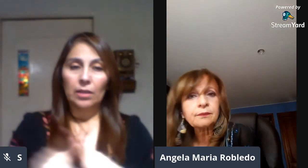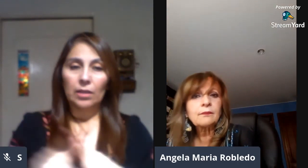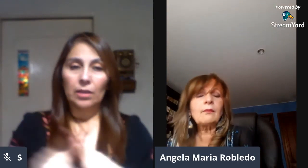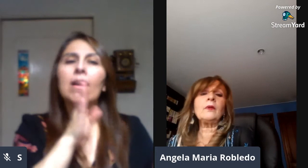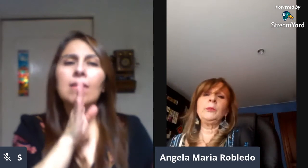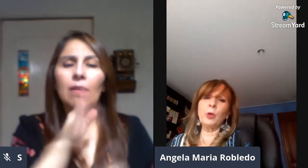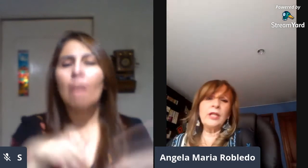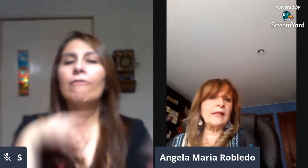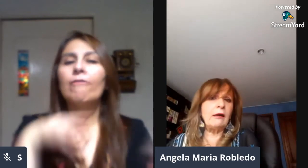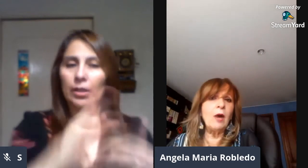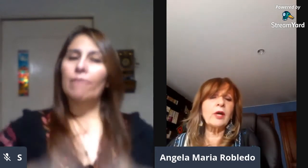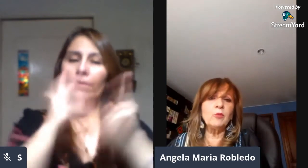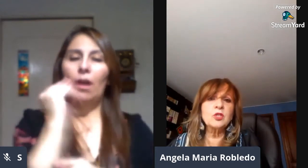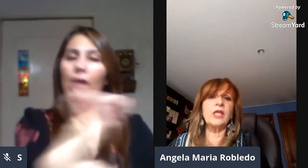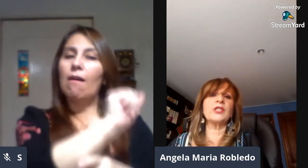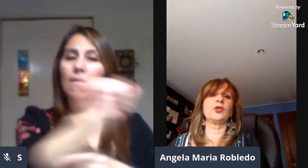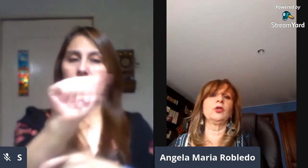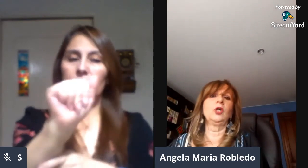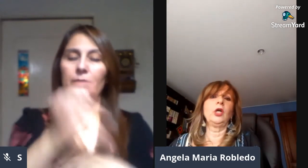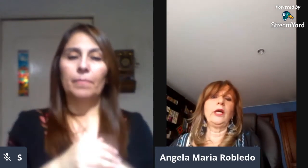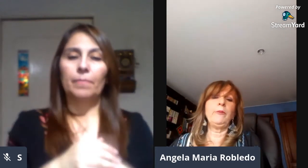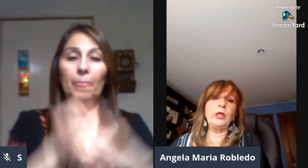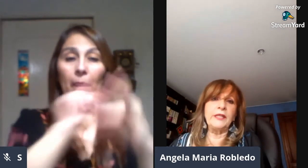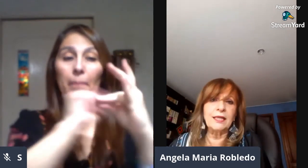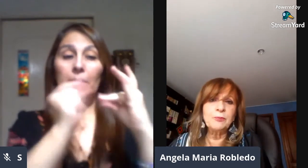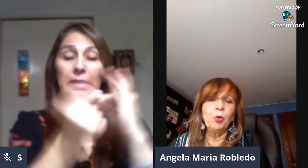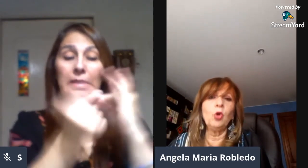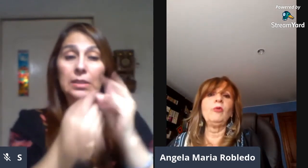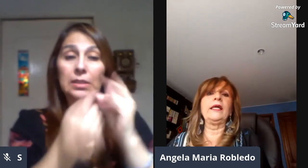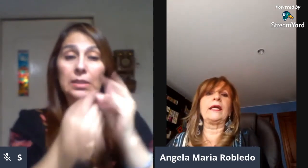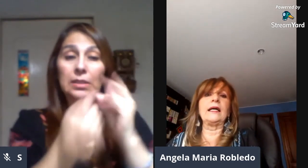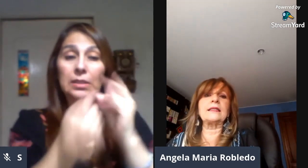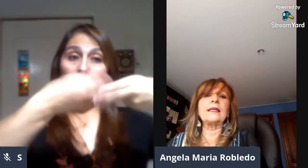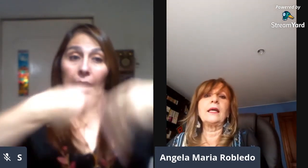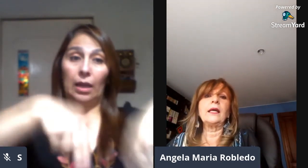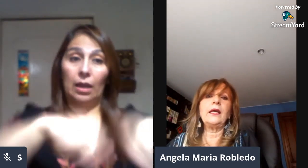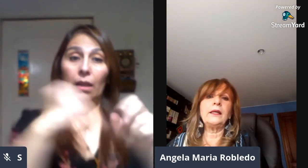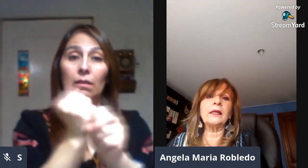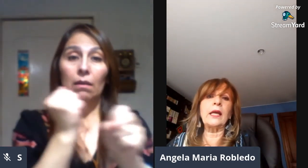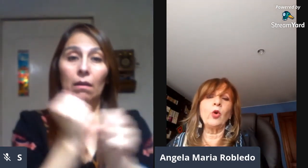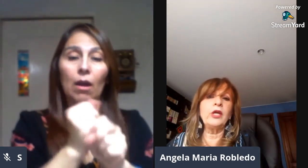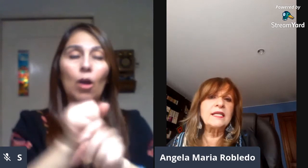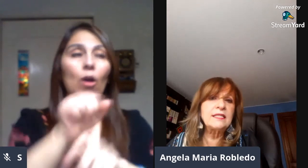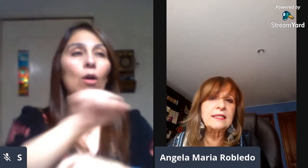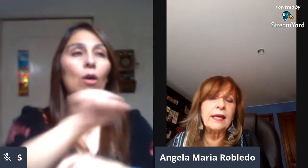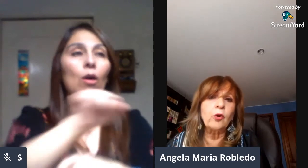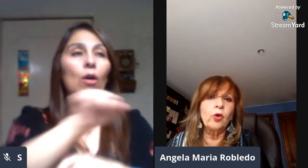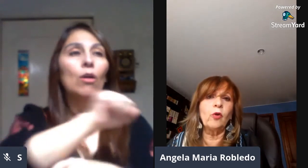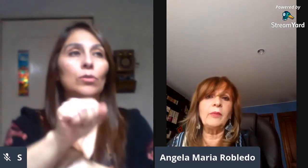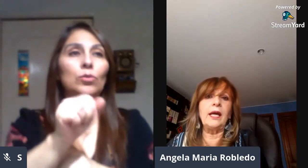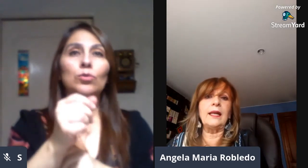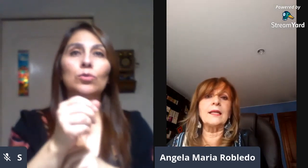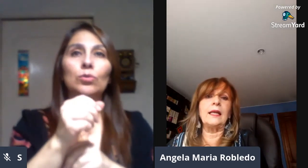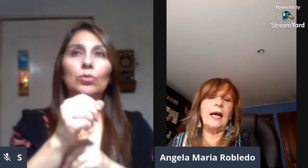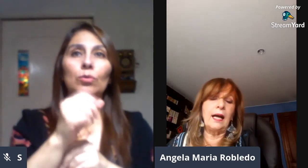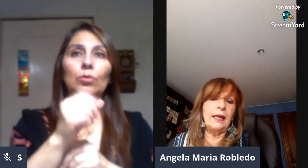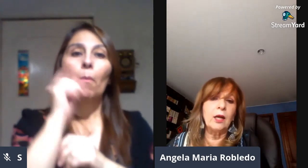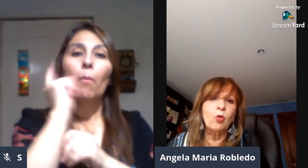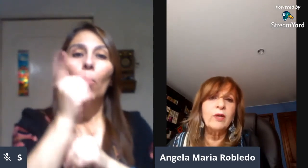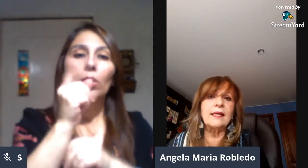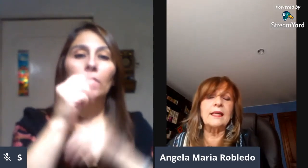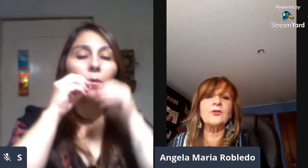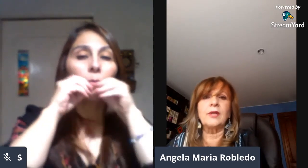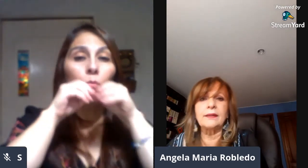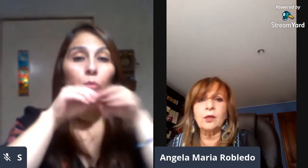género y por el trabajo que hemos hecho en políticas públicas, en que hoy exista en Colombia